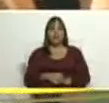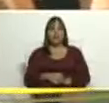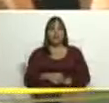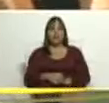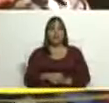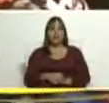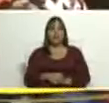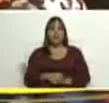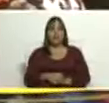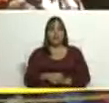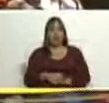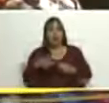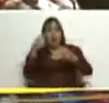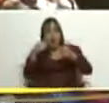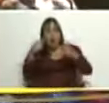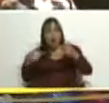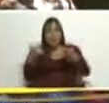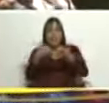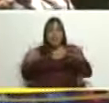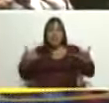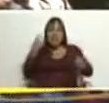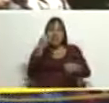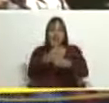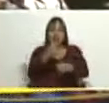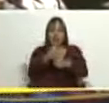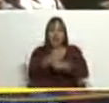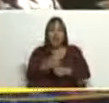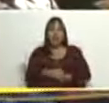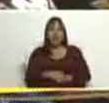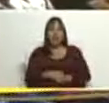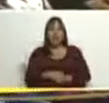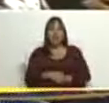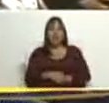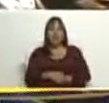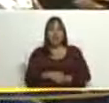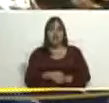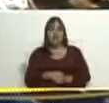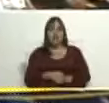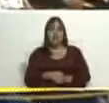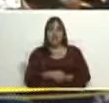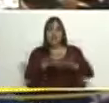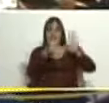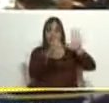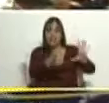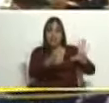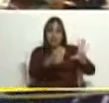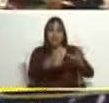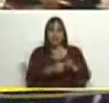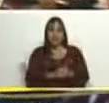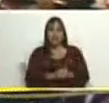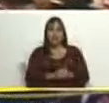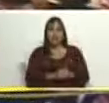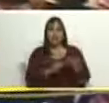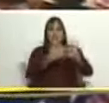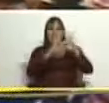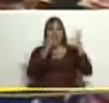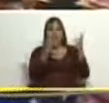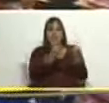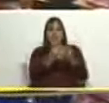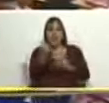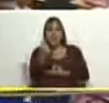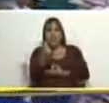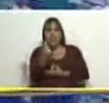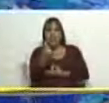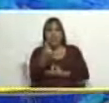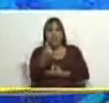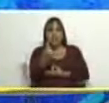Hay otras líneas de acción, la 6, que es reubicar las familias que aún quedan en